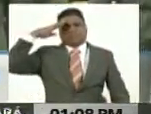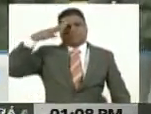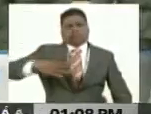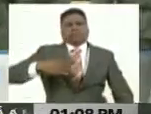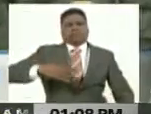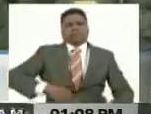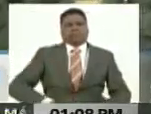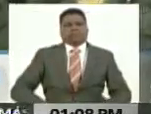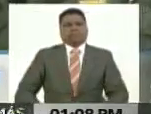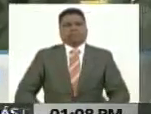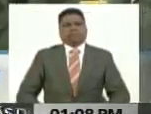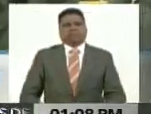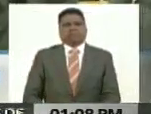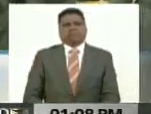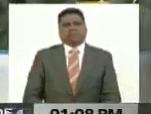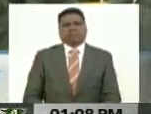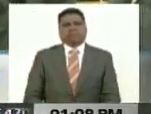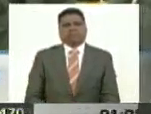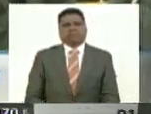¡Zum!